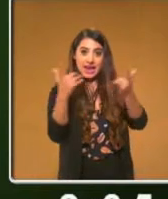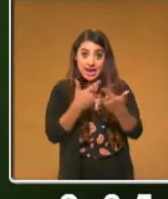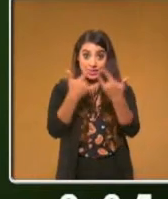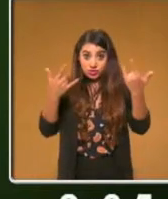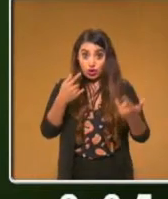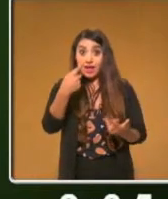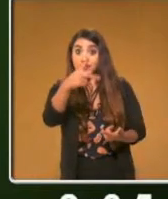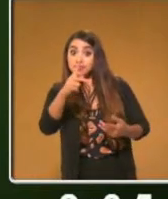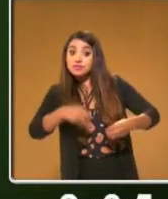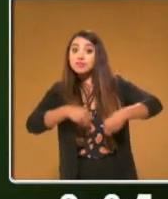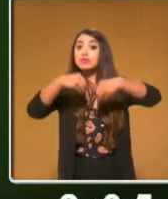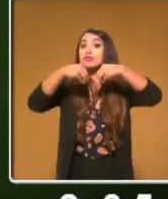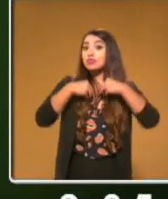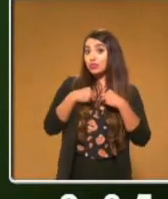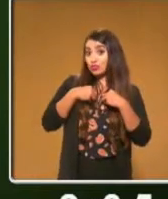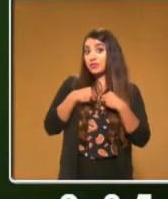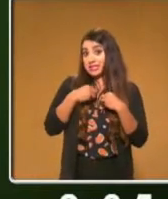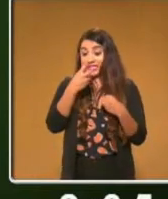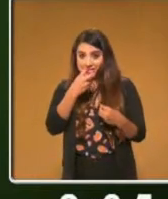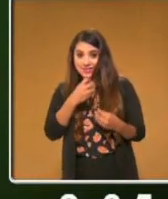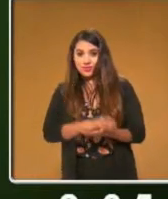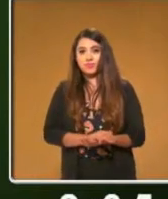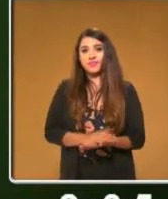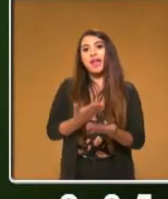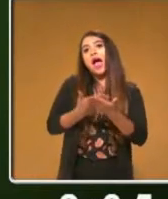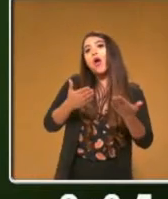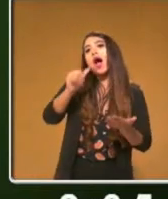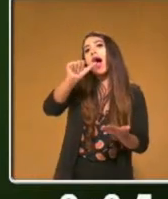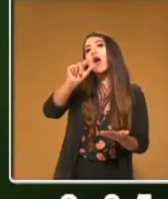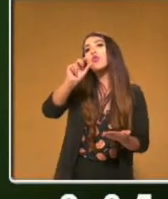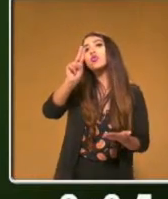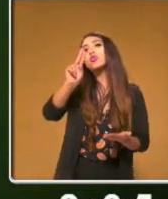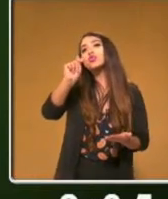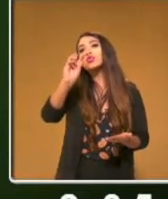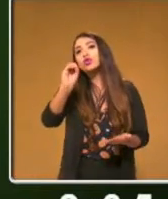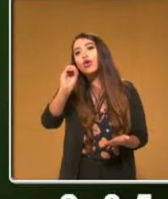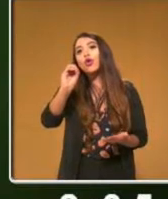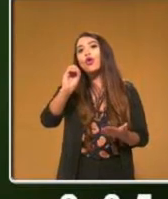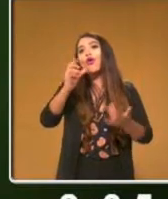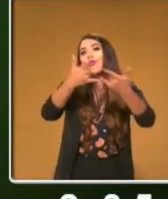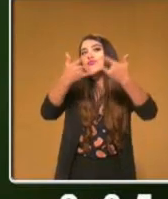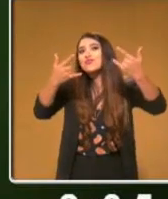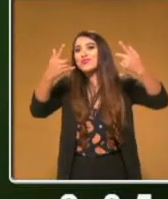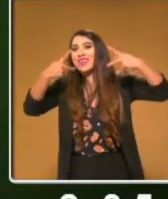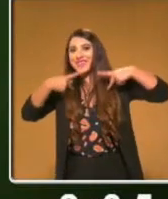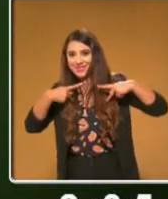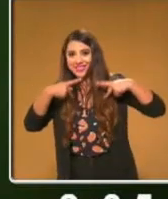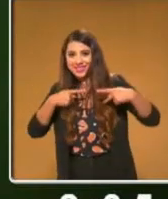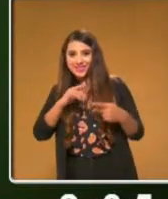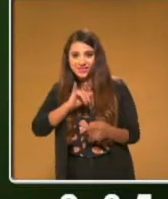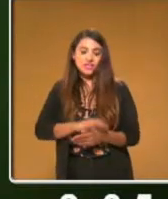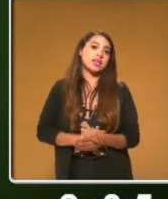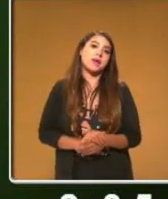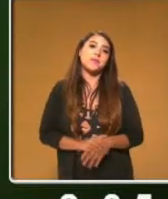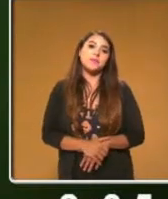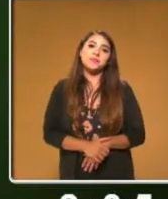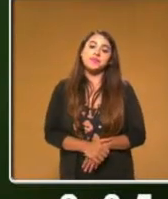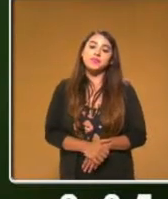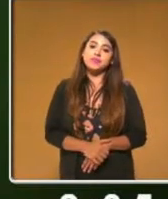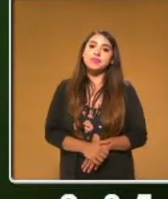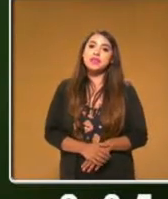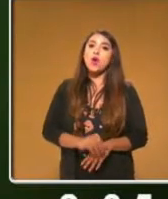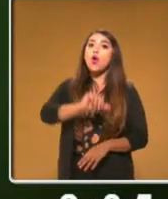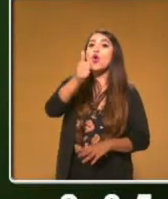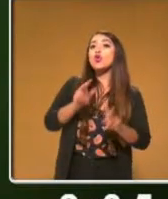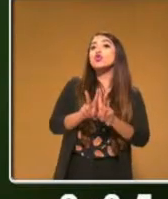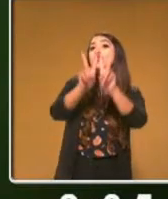que ya se convertiría en una autobiografía. Inténtenlo. El siguiente tema, queridos alumnos, se trata de